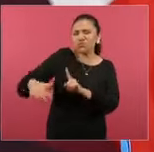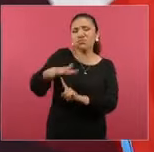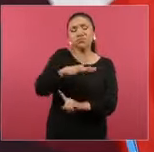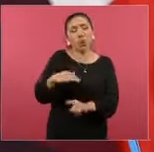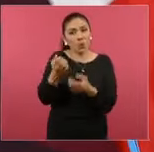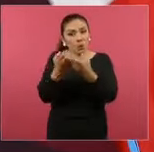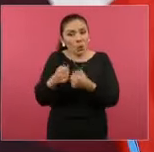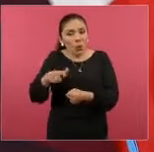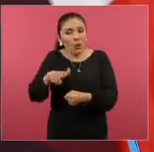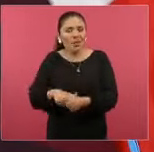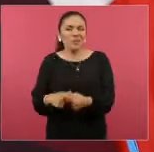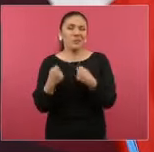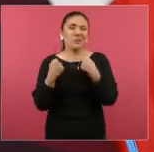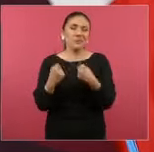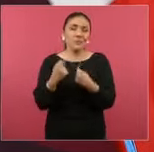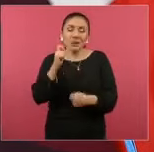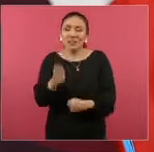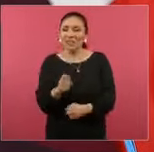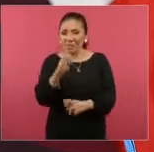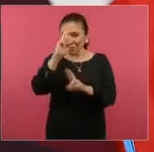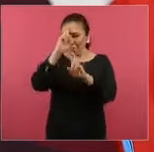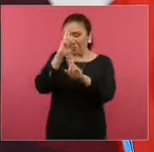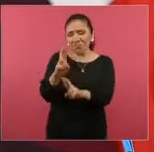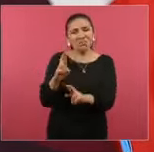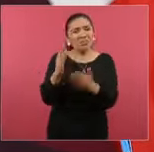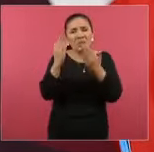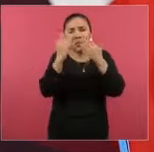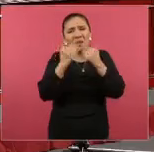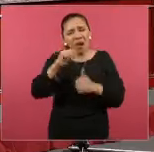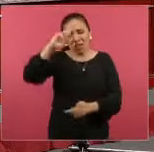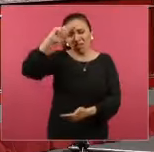mexicana donde el mínimo respeto no está